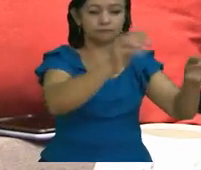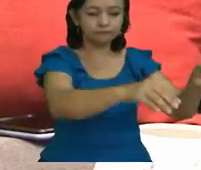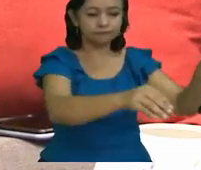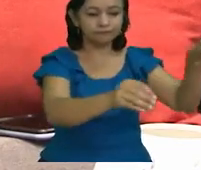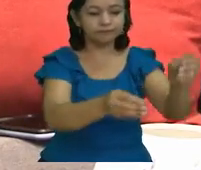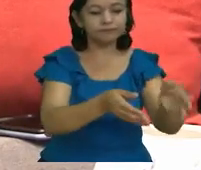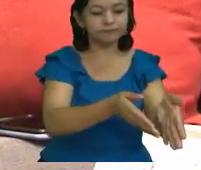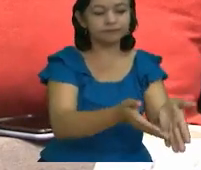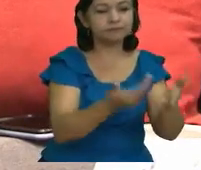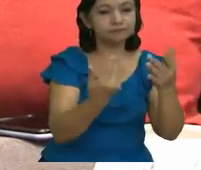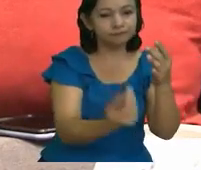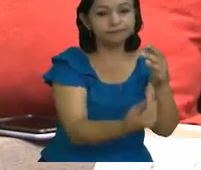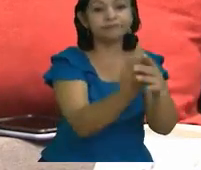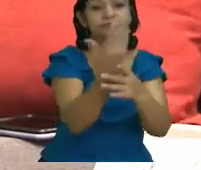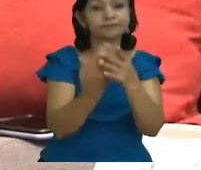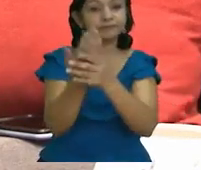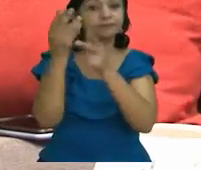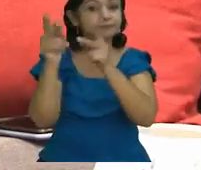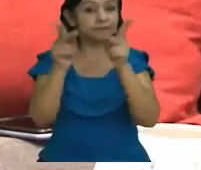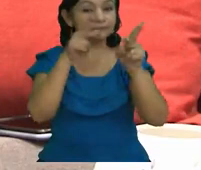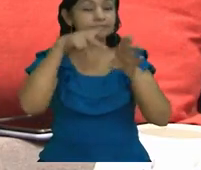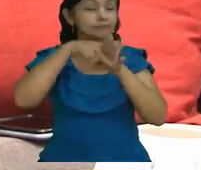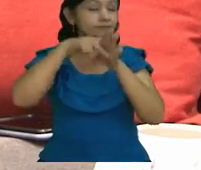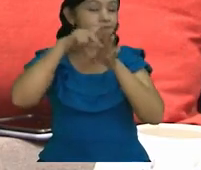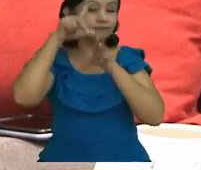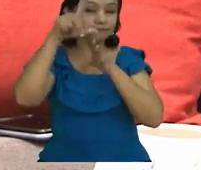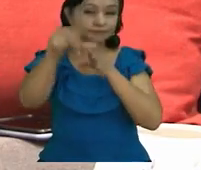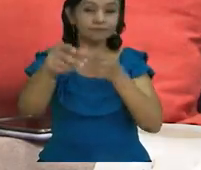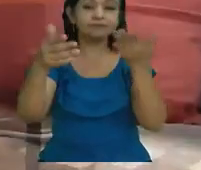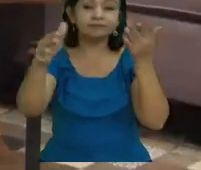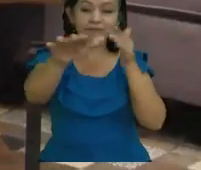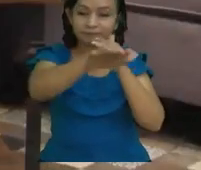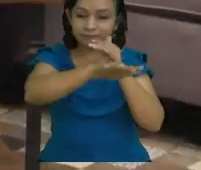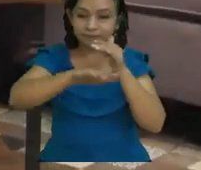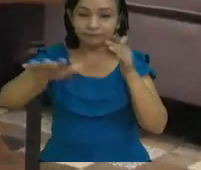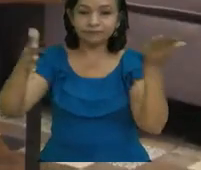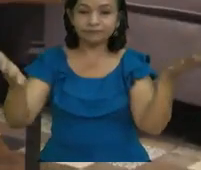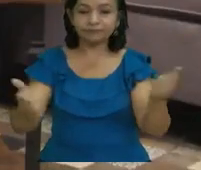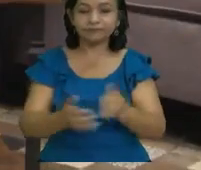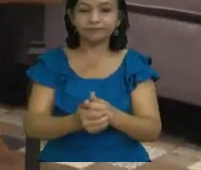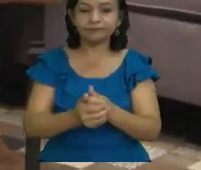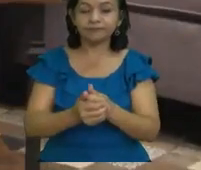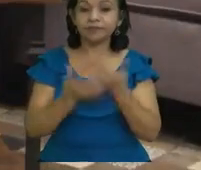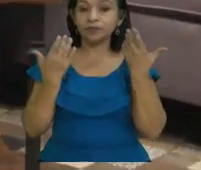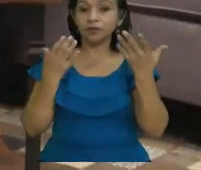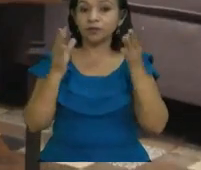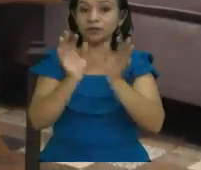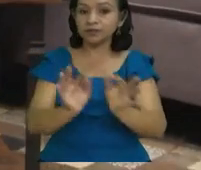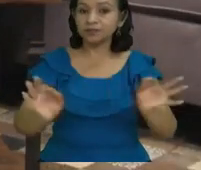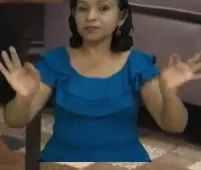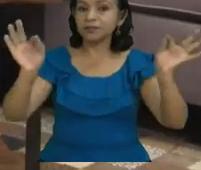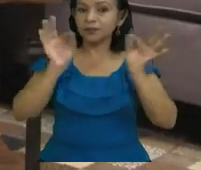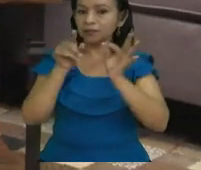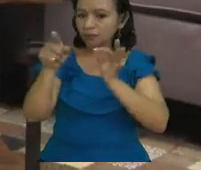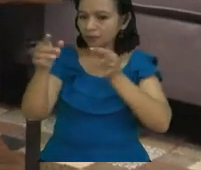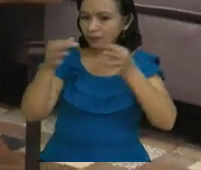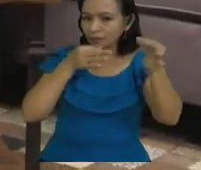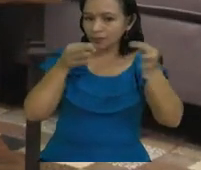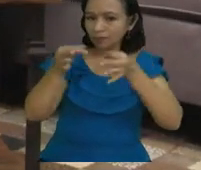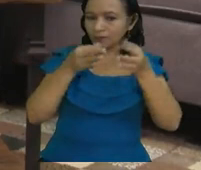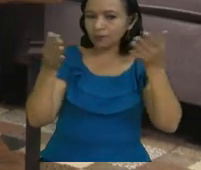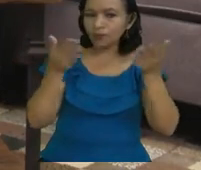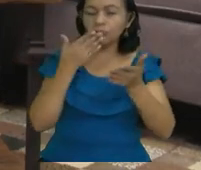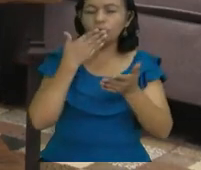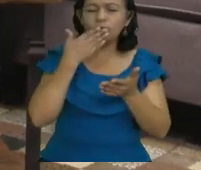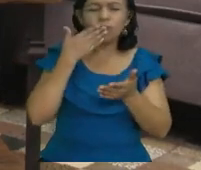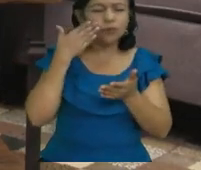la producción en ese caso, pero también con calidad. Y sin duda alguna, procesos bastante importantes que usted menciona, la